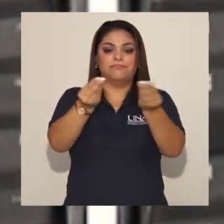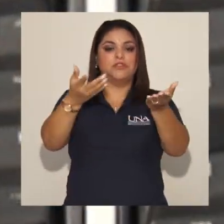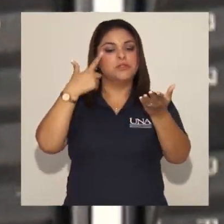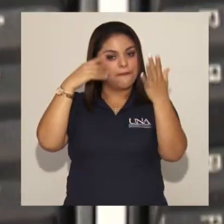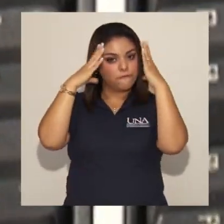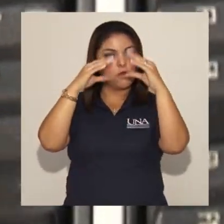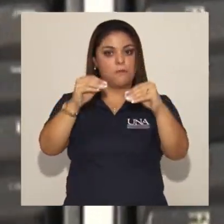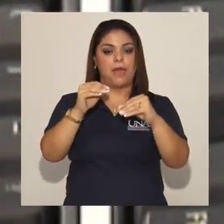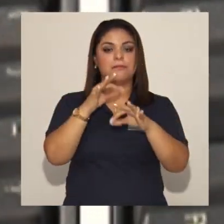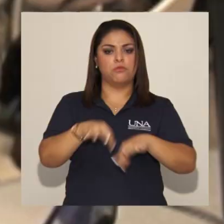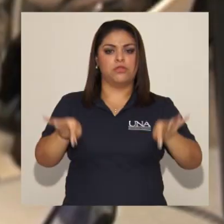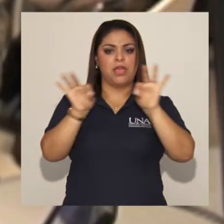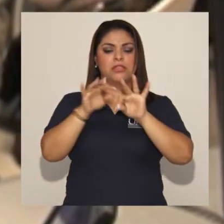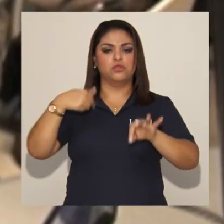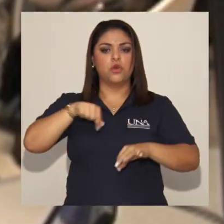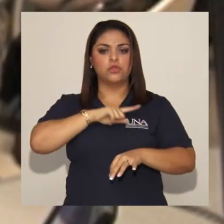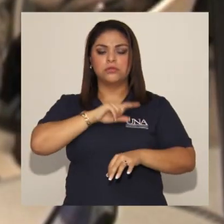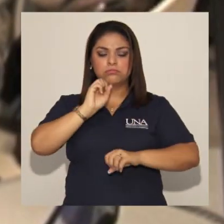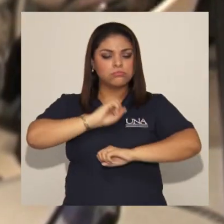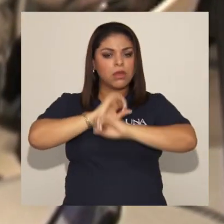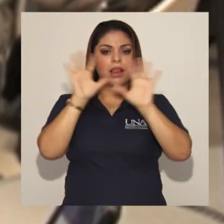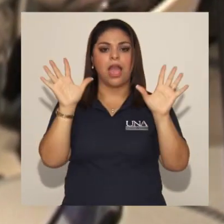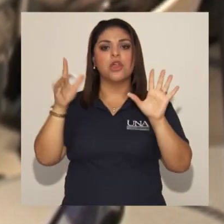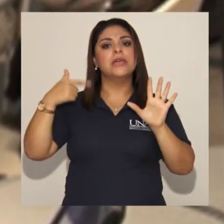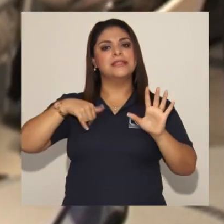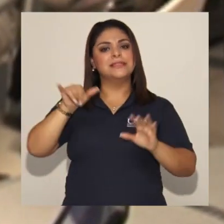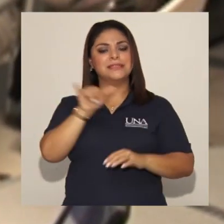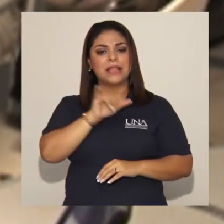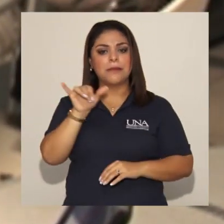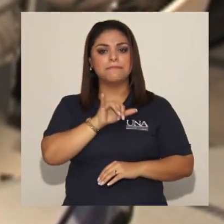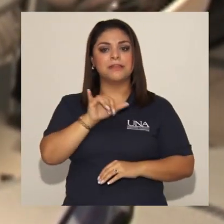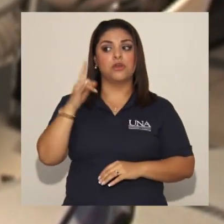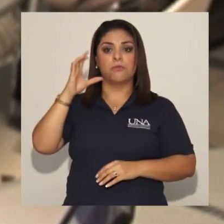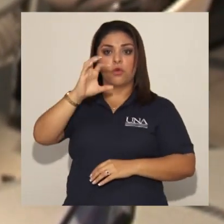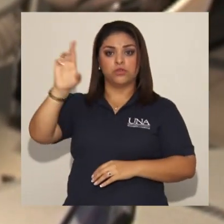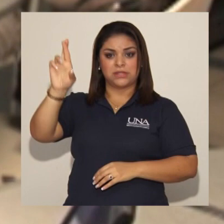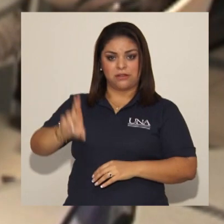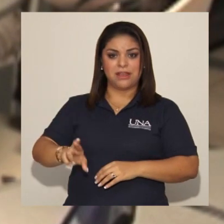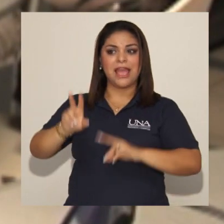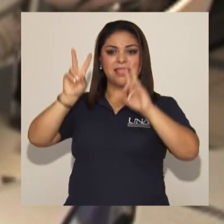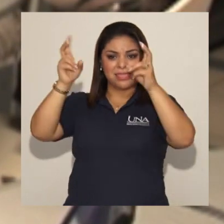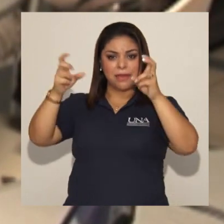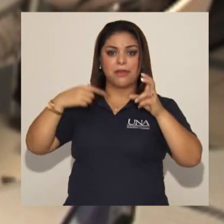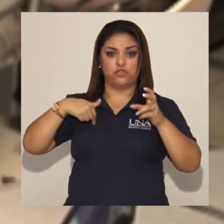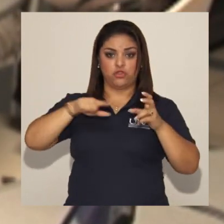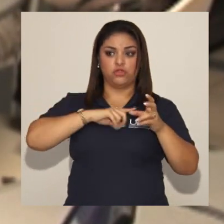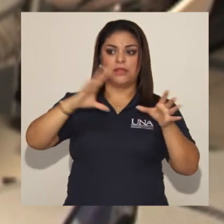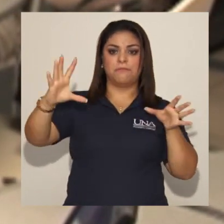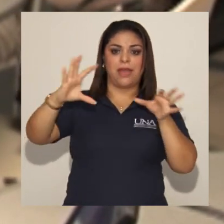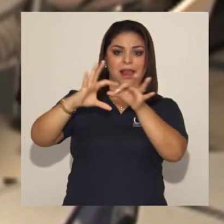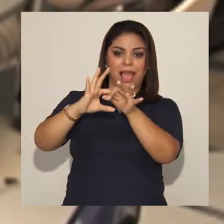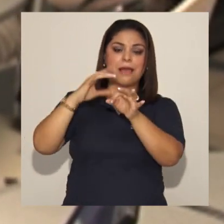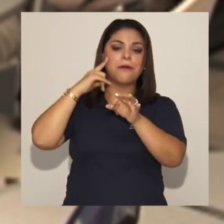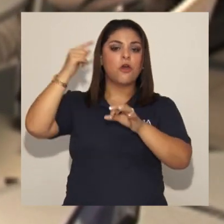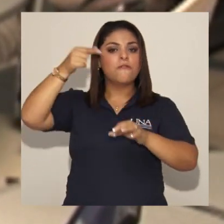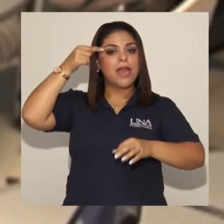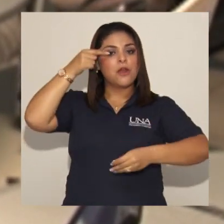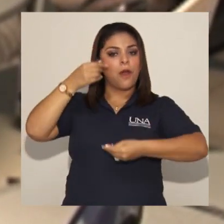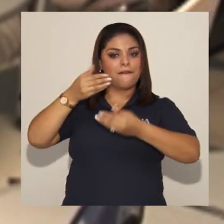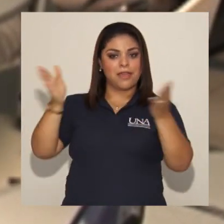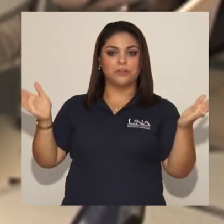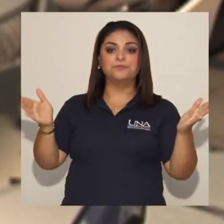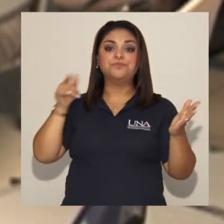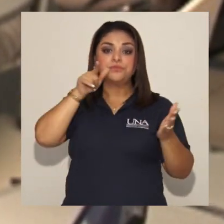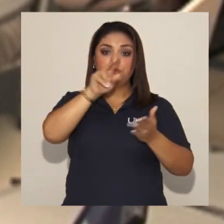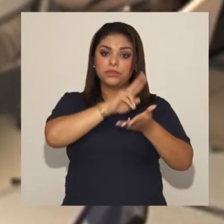siendo coherentes también con lo que ha venido dando costa rica en el tema de la alianza para el gobierno abierto donde la